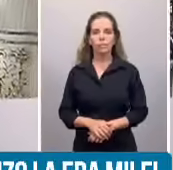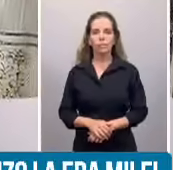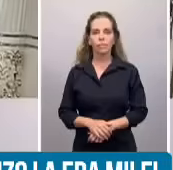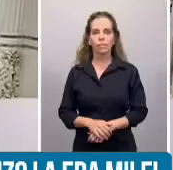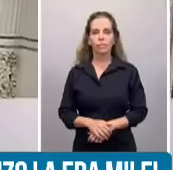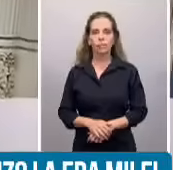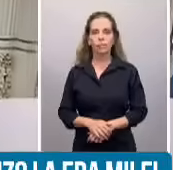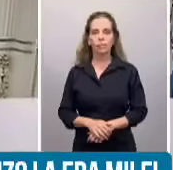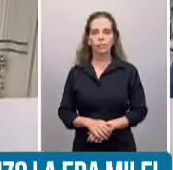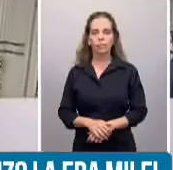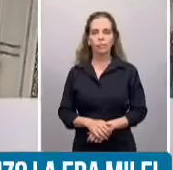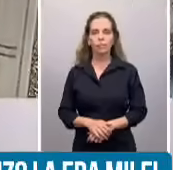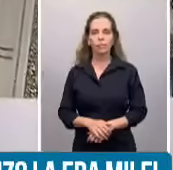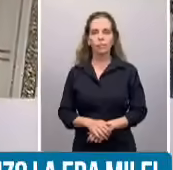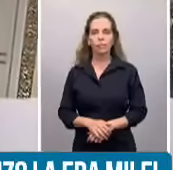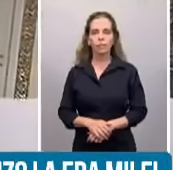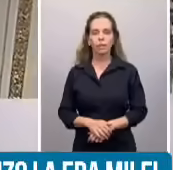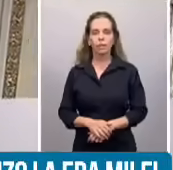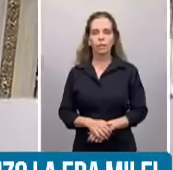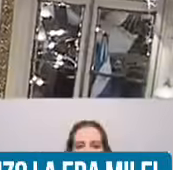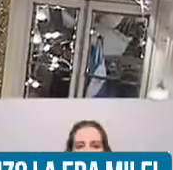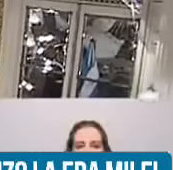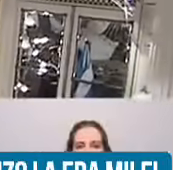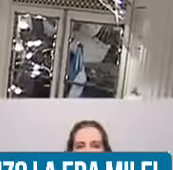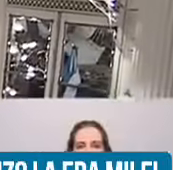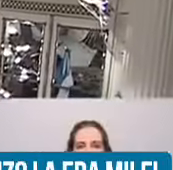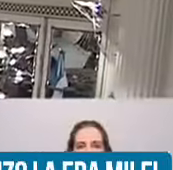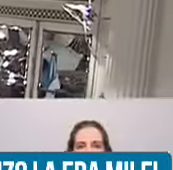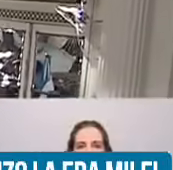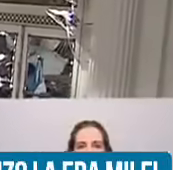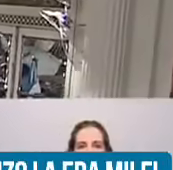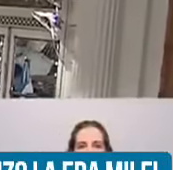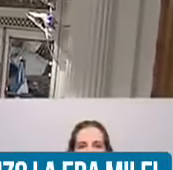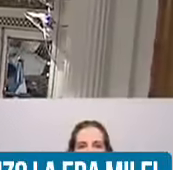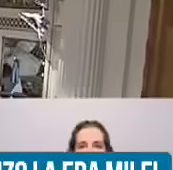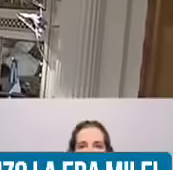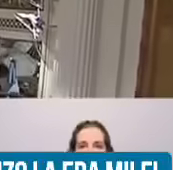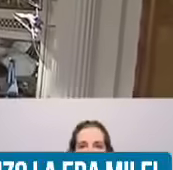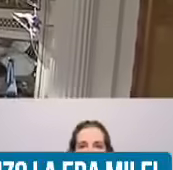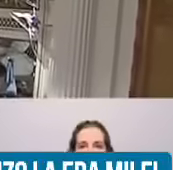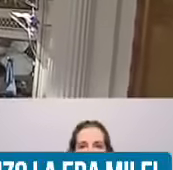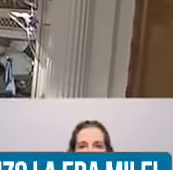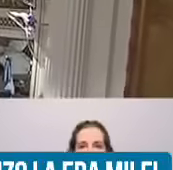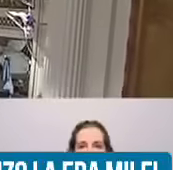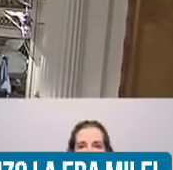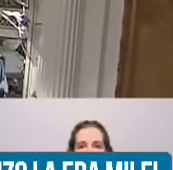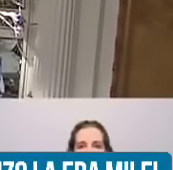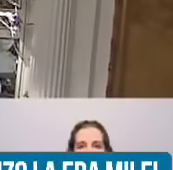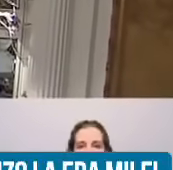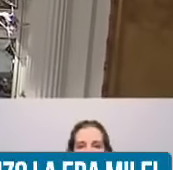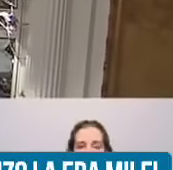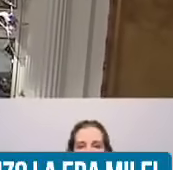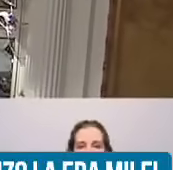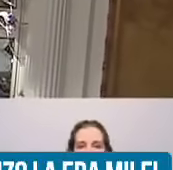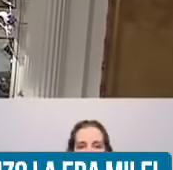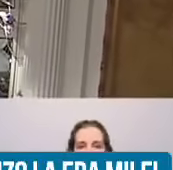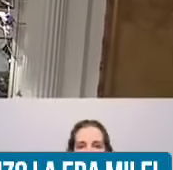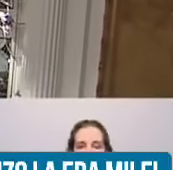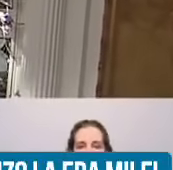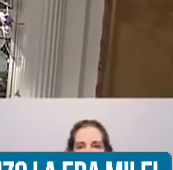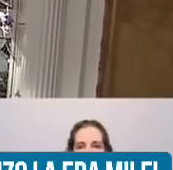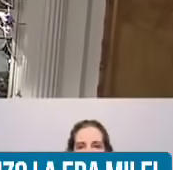los dichos de Javier Milei respecto de los mandatarios de esos países, ¿no? Sí. Asesinos comunistas, digo, sí. No es una cosa que uno pueda soltar